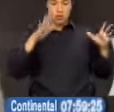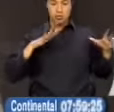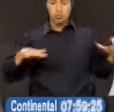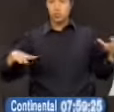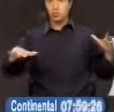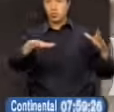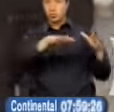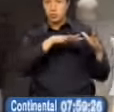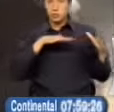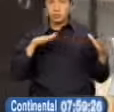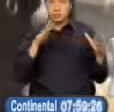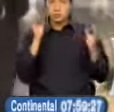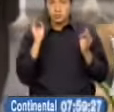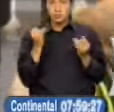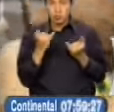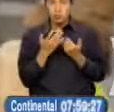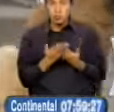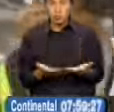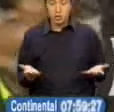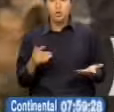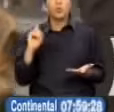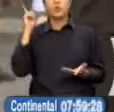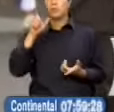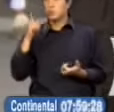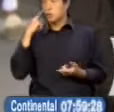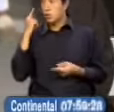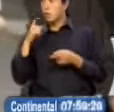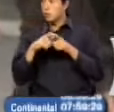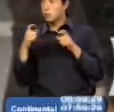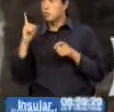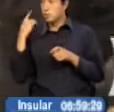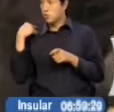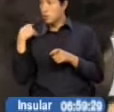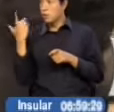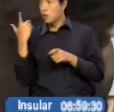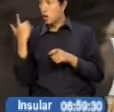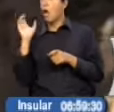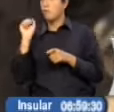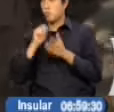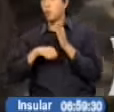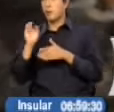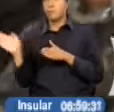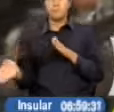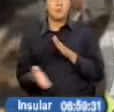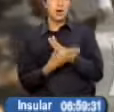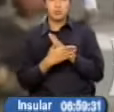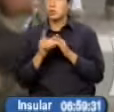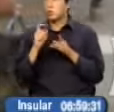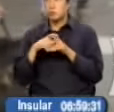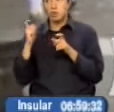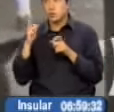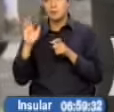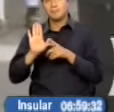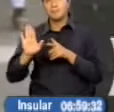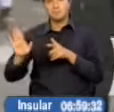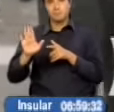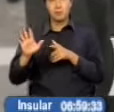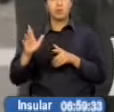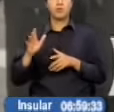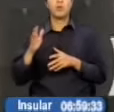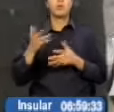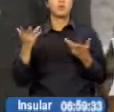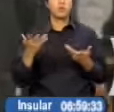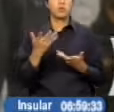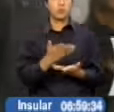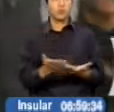perímetro que estamos en este momento ingrese personal la gente que tiene los aficiones que tienen sus boletos así evitamos cualquier la